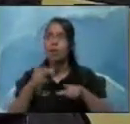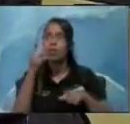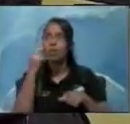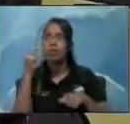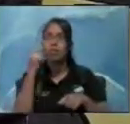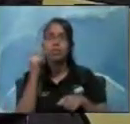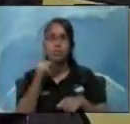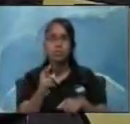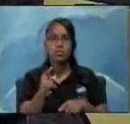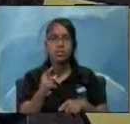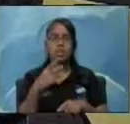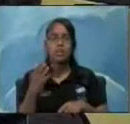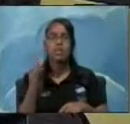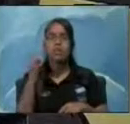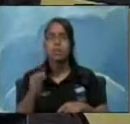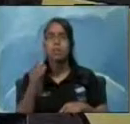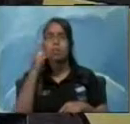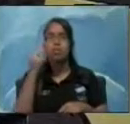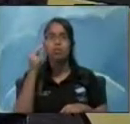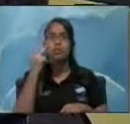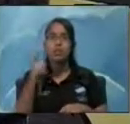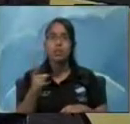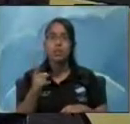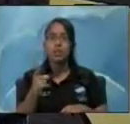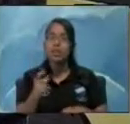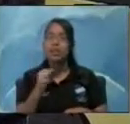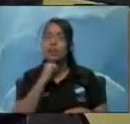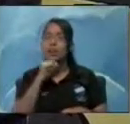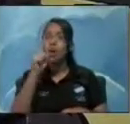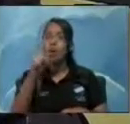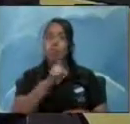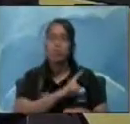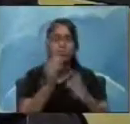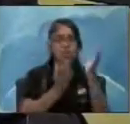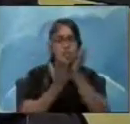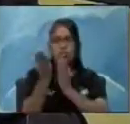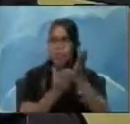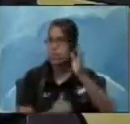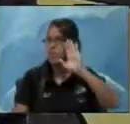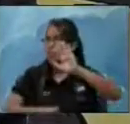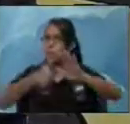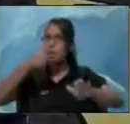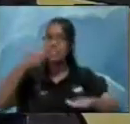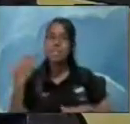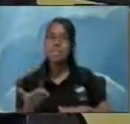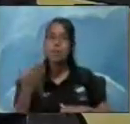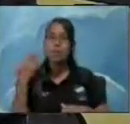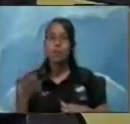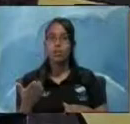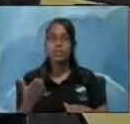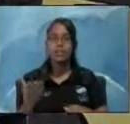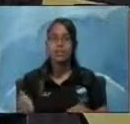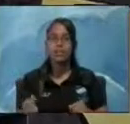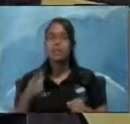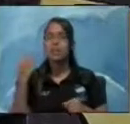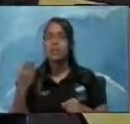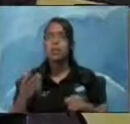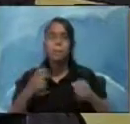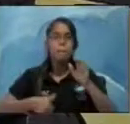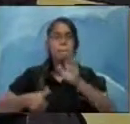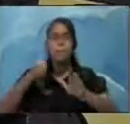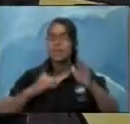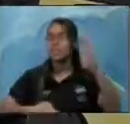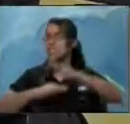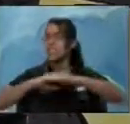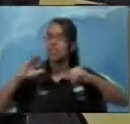bien acostumbramos a visitar y es uno de los servicios más importantes interesantes más llenos de